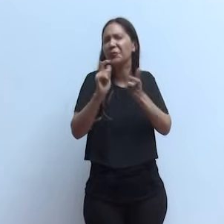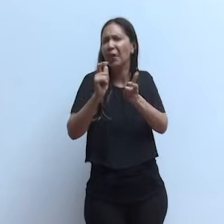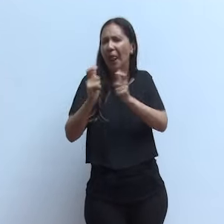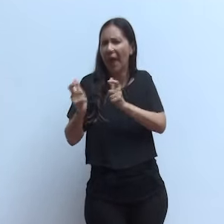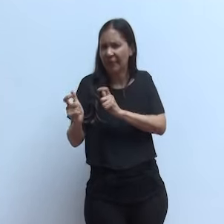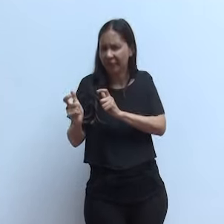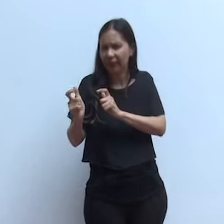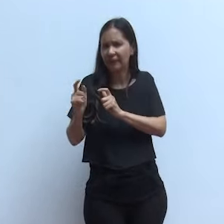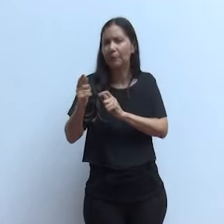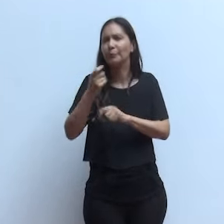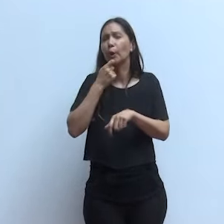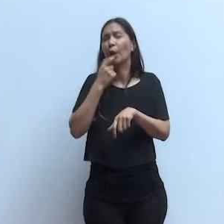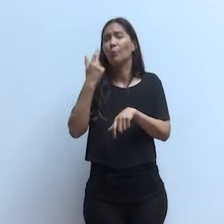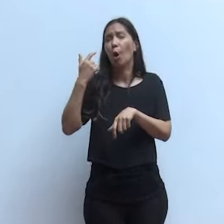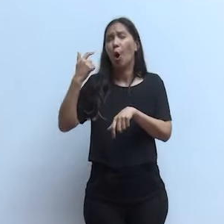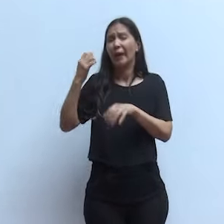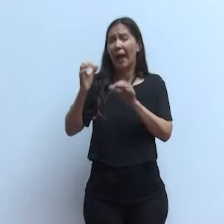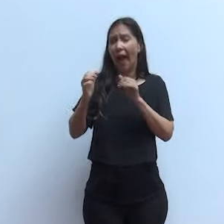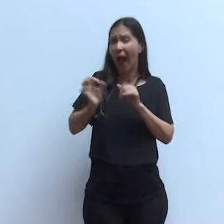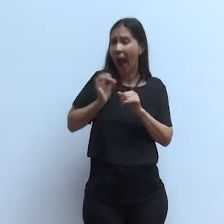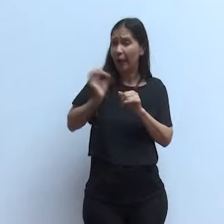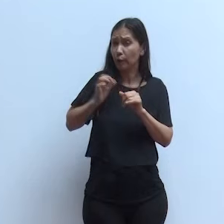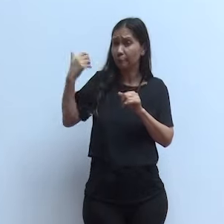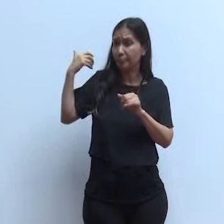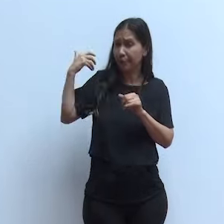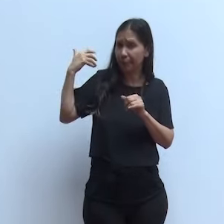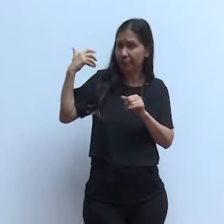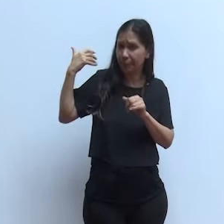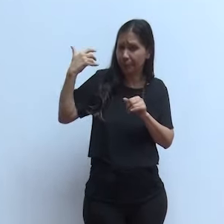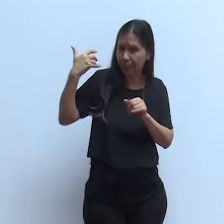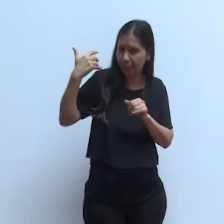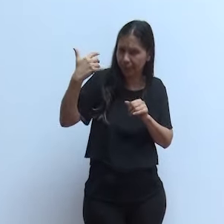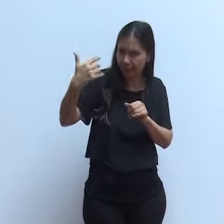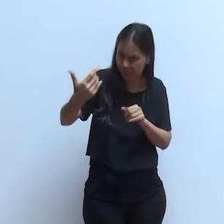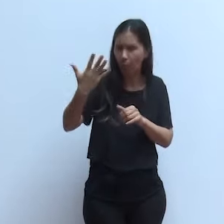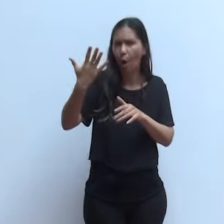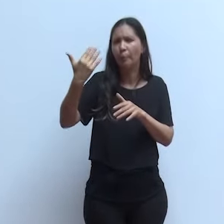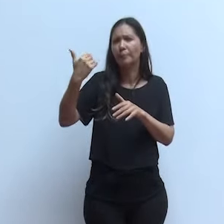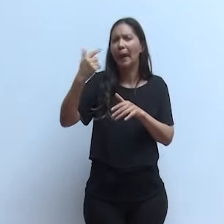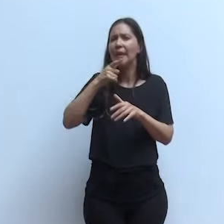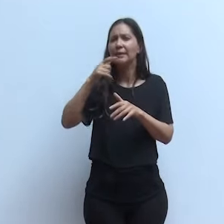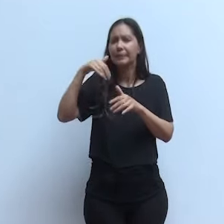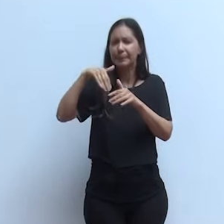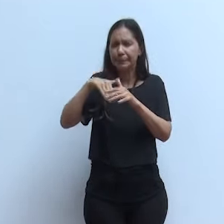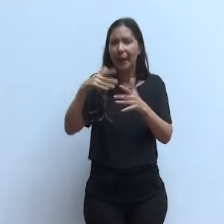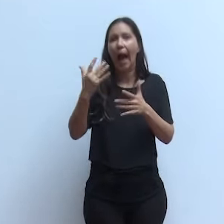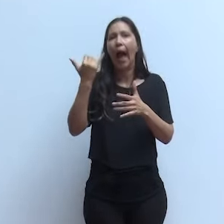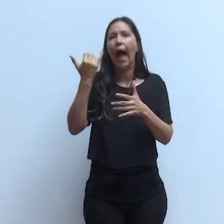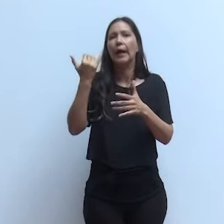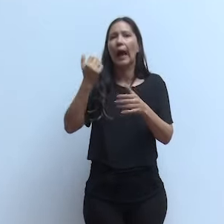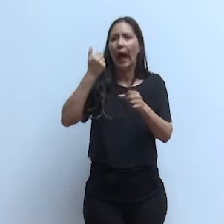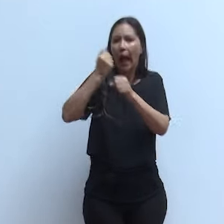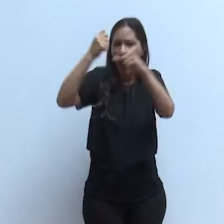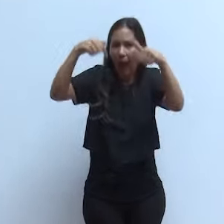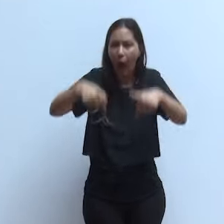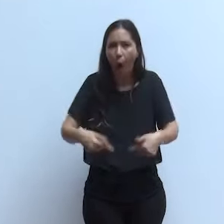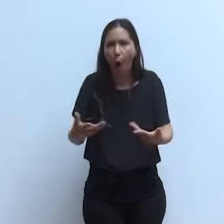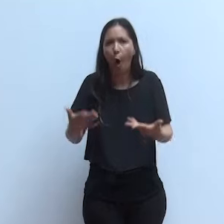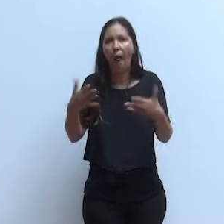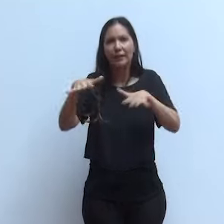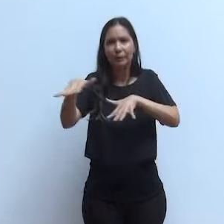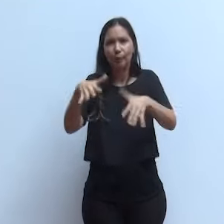últimos años en esta última década que también se fueron coagulando que también fueron coando hasta encajar en este clima de época también no y